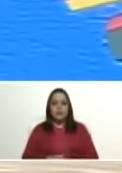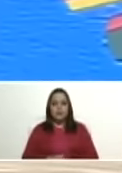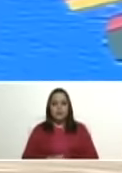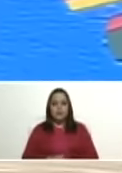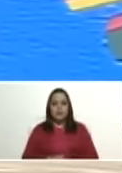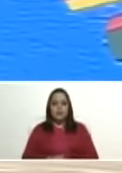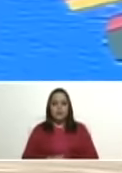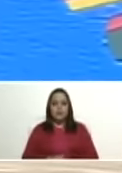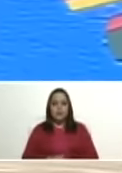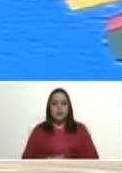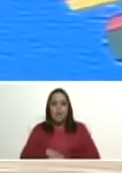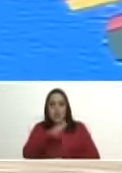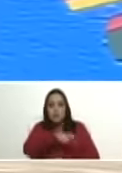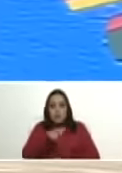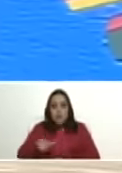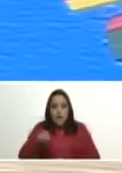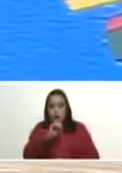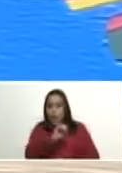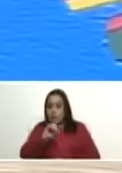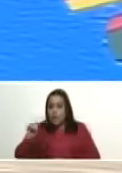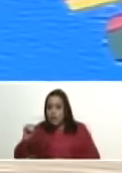de orientales,